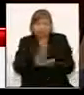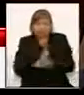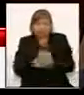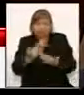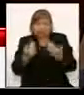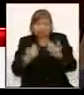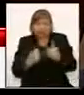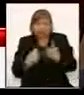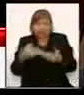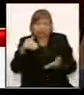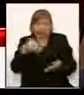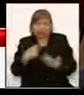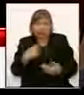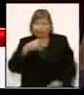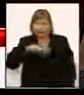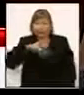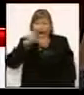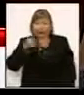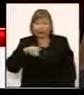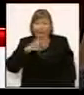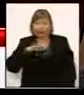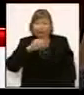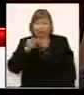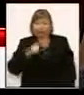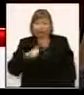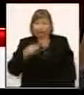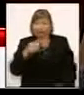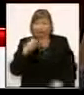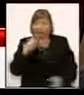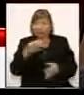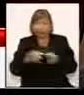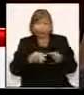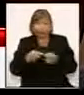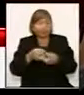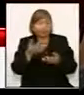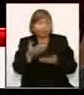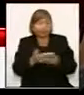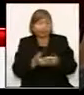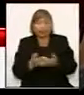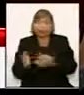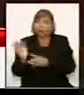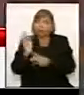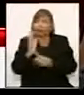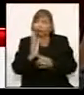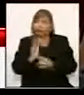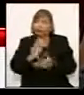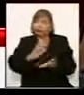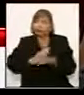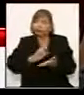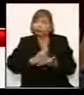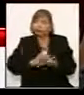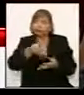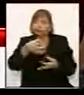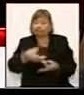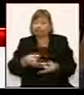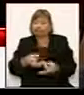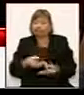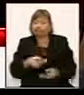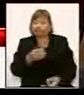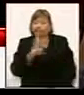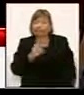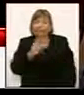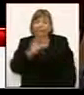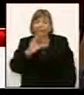trébol. Si bien es cierto, como explicó la doctora, ¿no? El representante de Lima, si bien es cierto, doctora